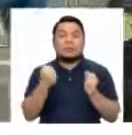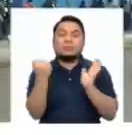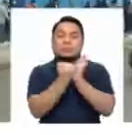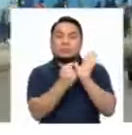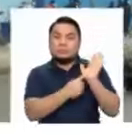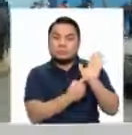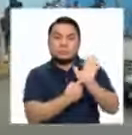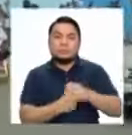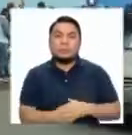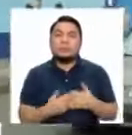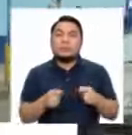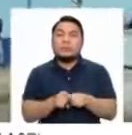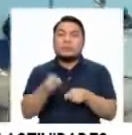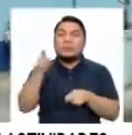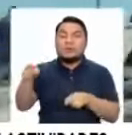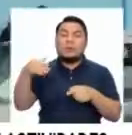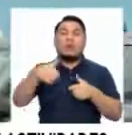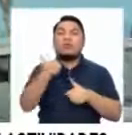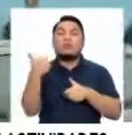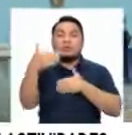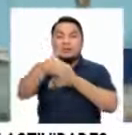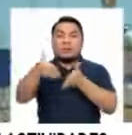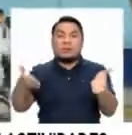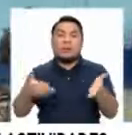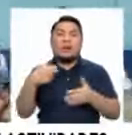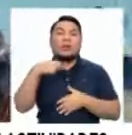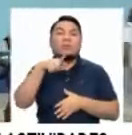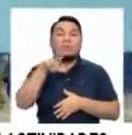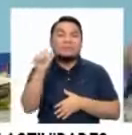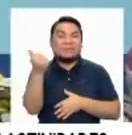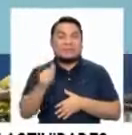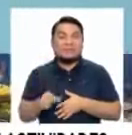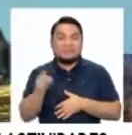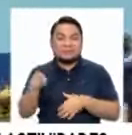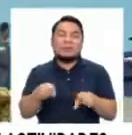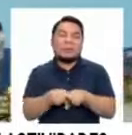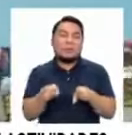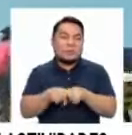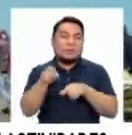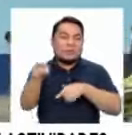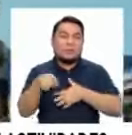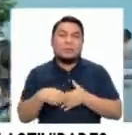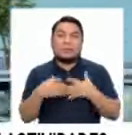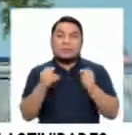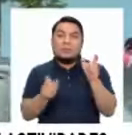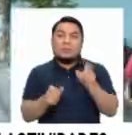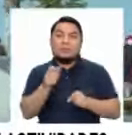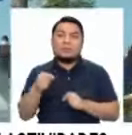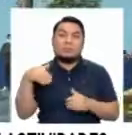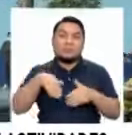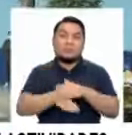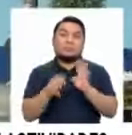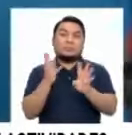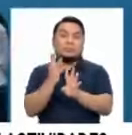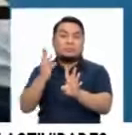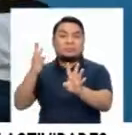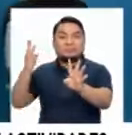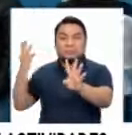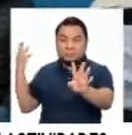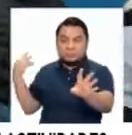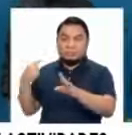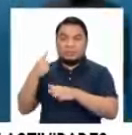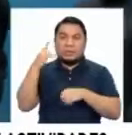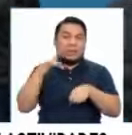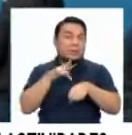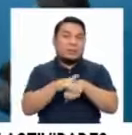photocheck. En tanto, en la galería de Polvos Azules, el panorama fue similar. Decenas de personas realizaron largas filas desde